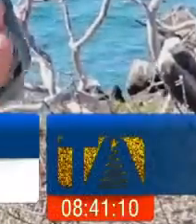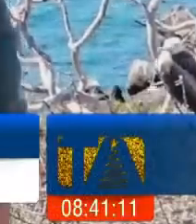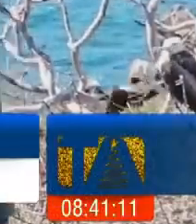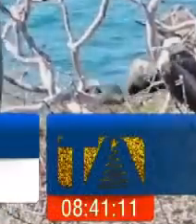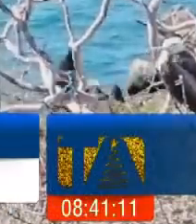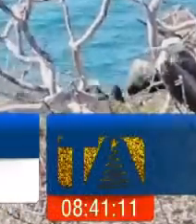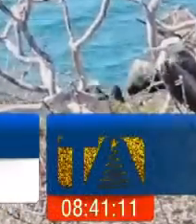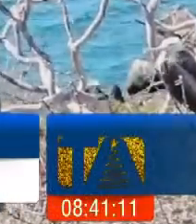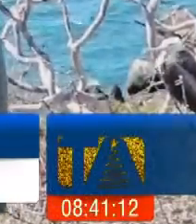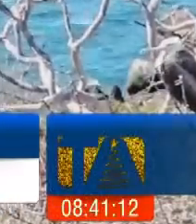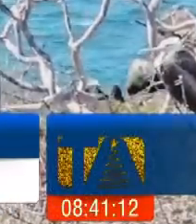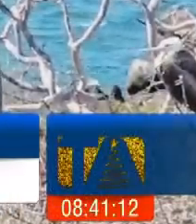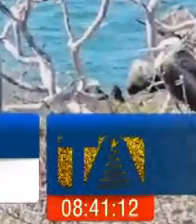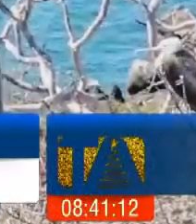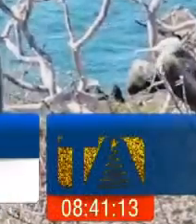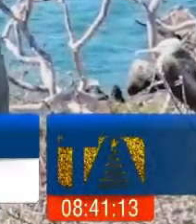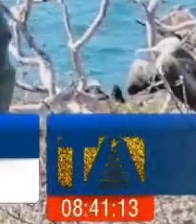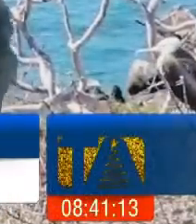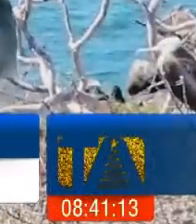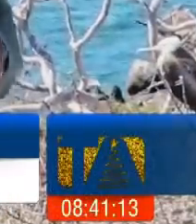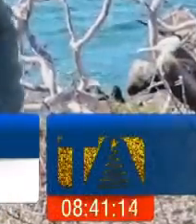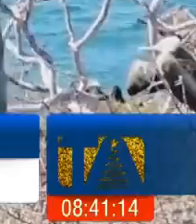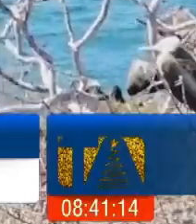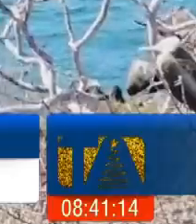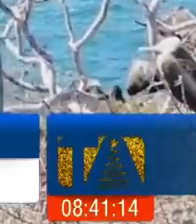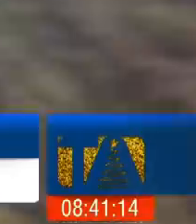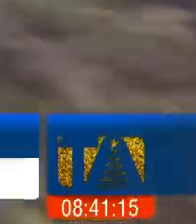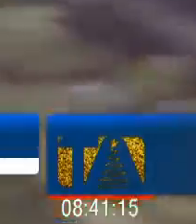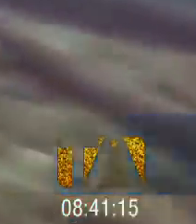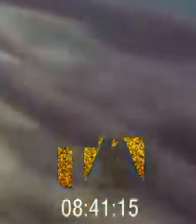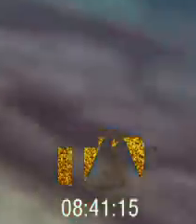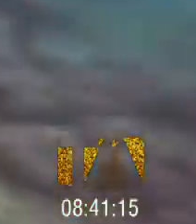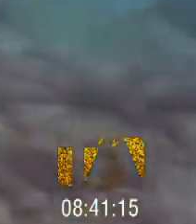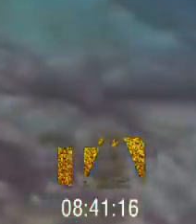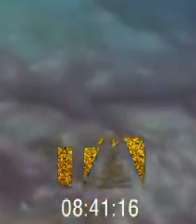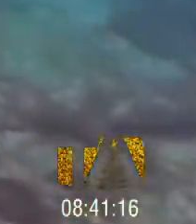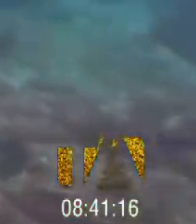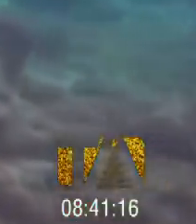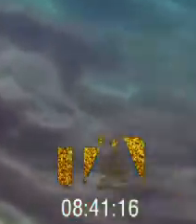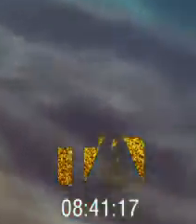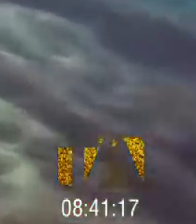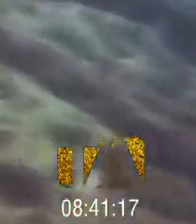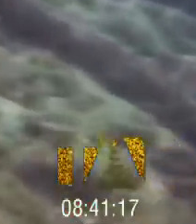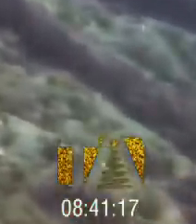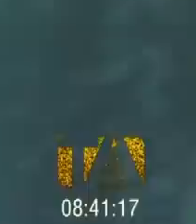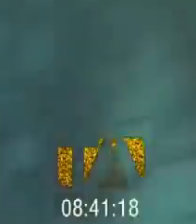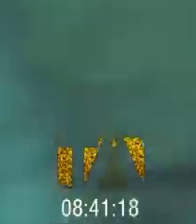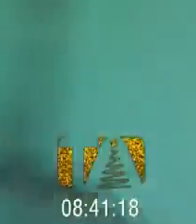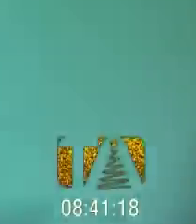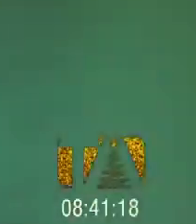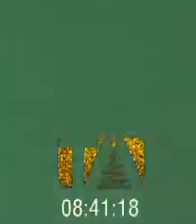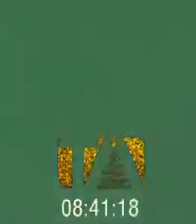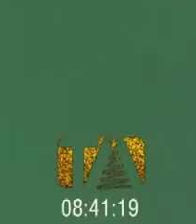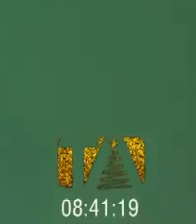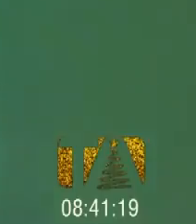gracias a nuestros guardaparques y también al apoyo de la comunidad. La otra amenaza relacionada con la basura son los residuos que